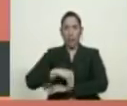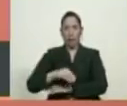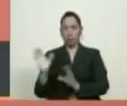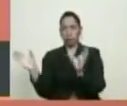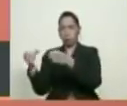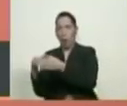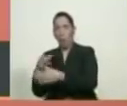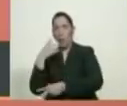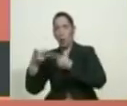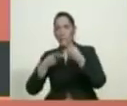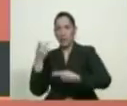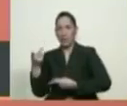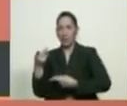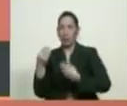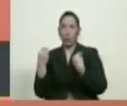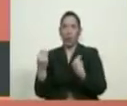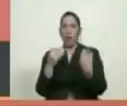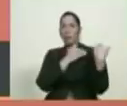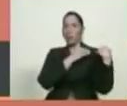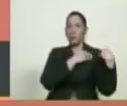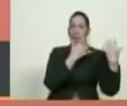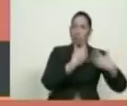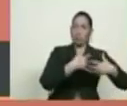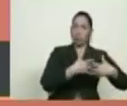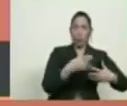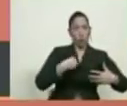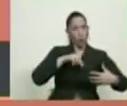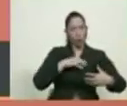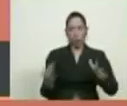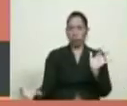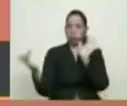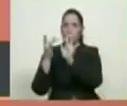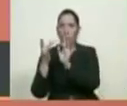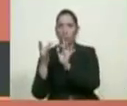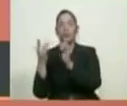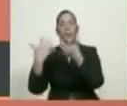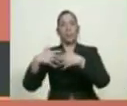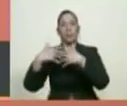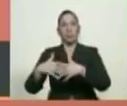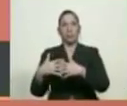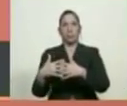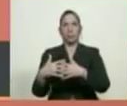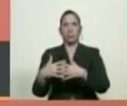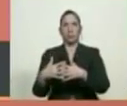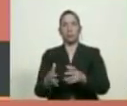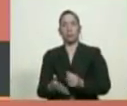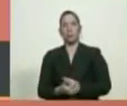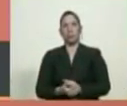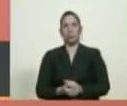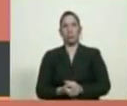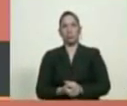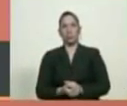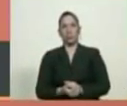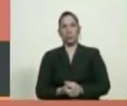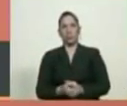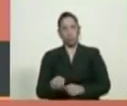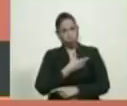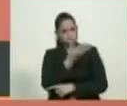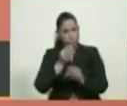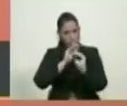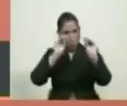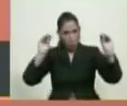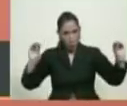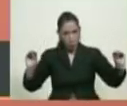de los empresarios. Nosotros nos estamos reuniendo directamente con los empresarios. Ahora, yo le hago una pregunta a Fede Cámara. ¿Ustedes llamaron a esa